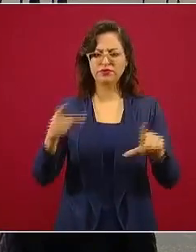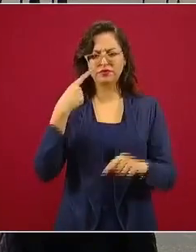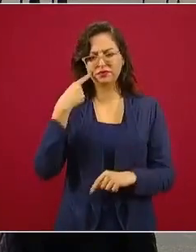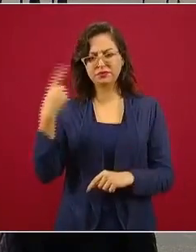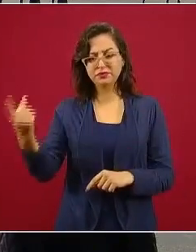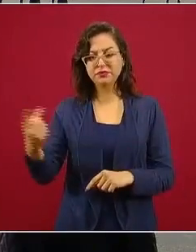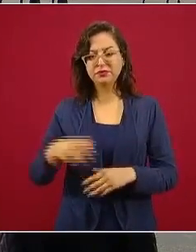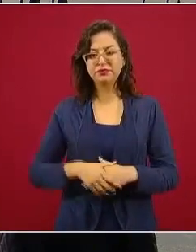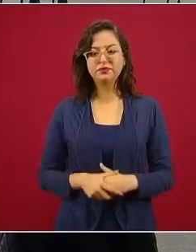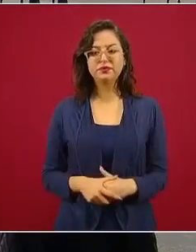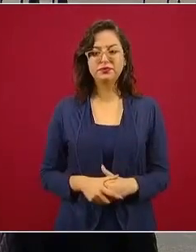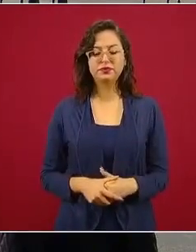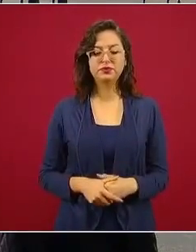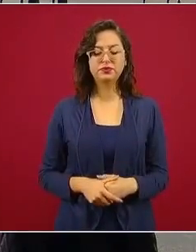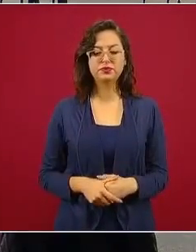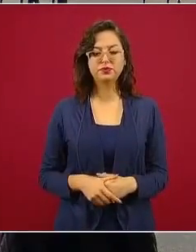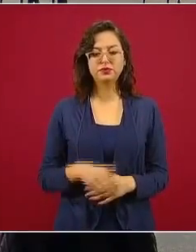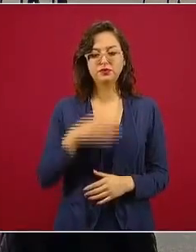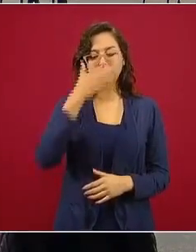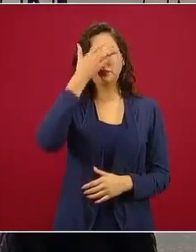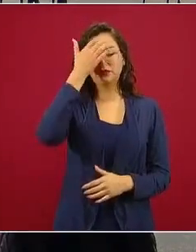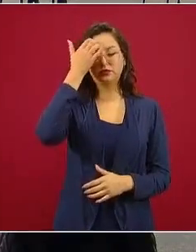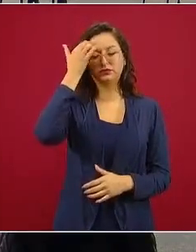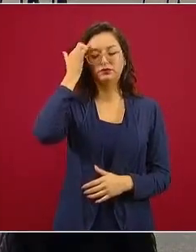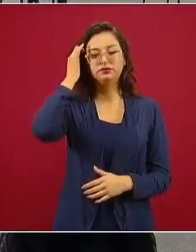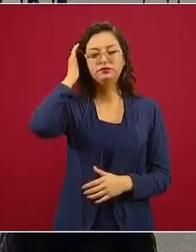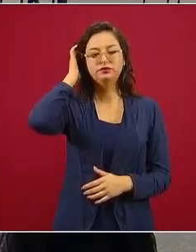Esto es lo que está pasando.